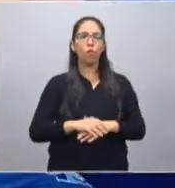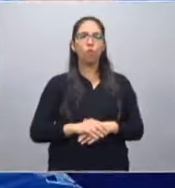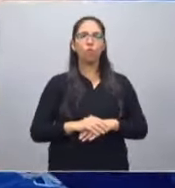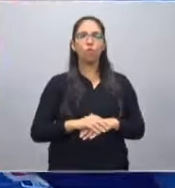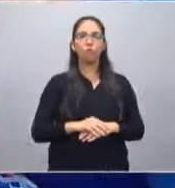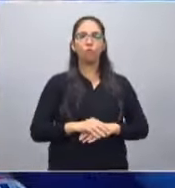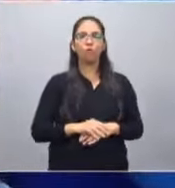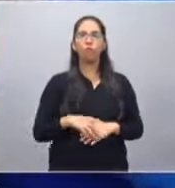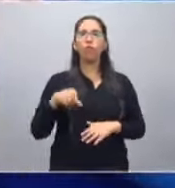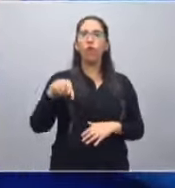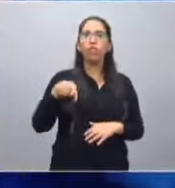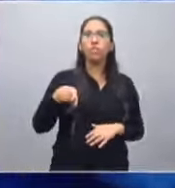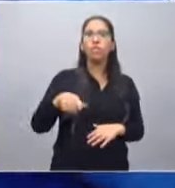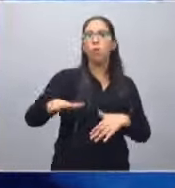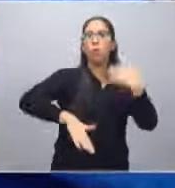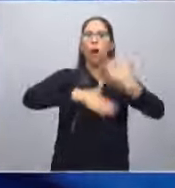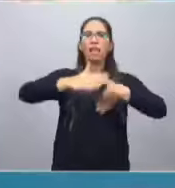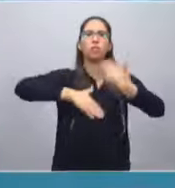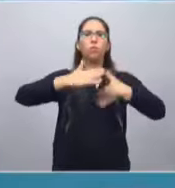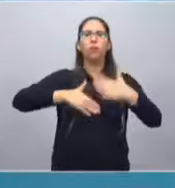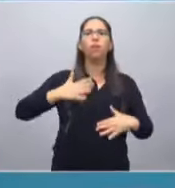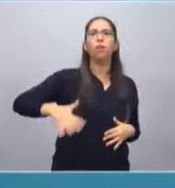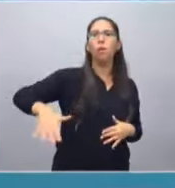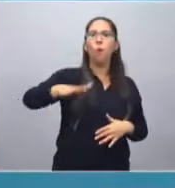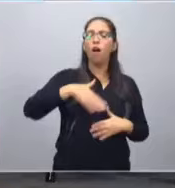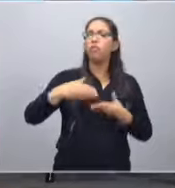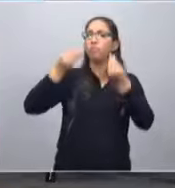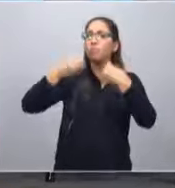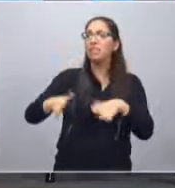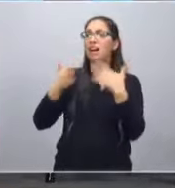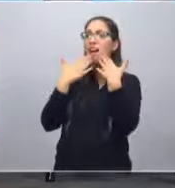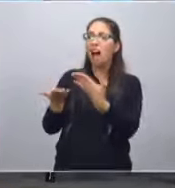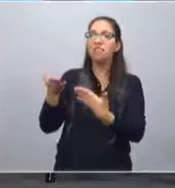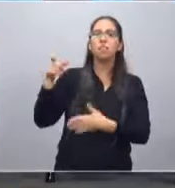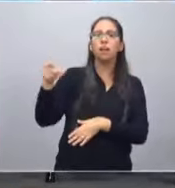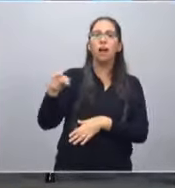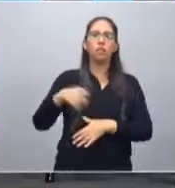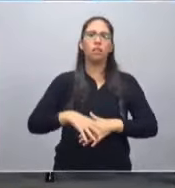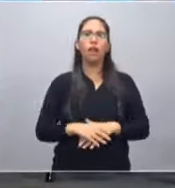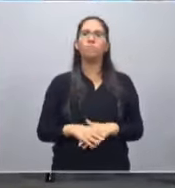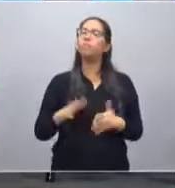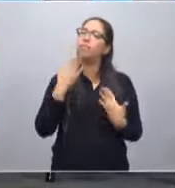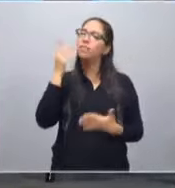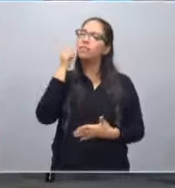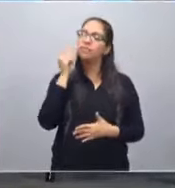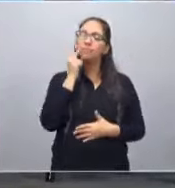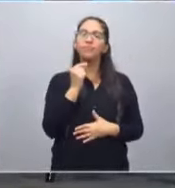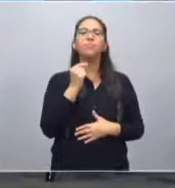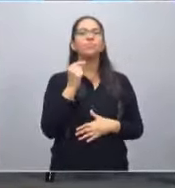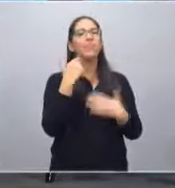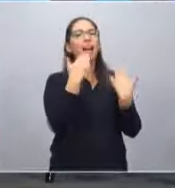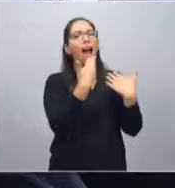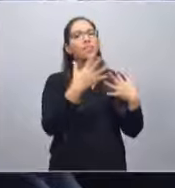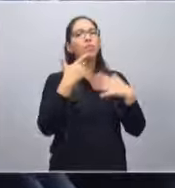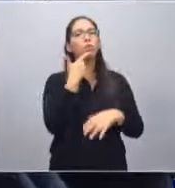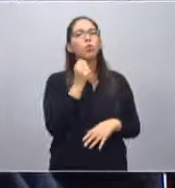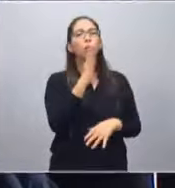inicio de estos juegos Muchas gracias a todos Muchas gracias señor gobernador Muchas gracias señor subsecretario